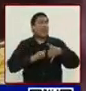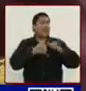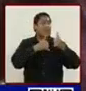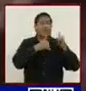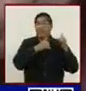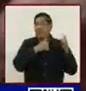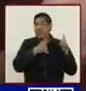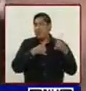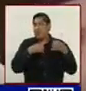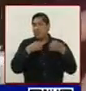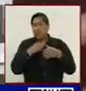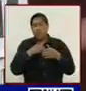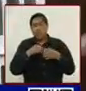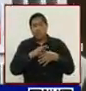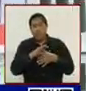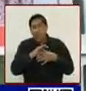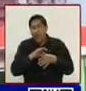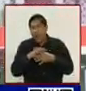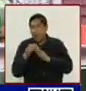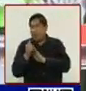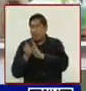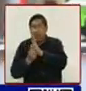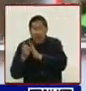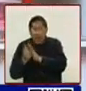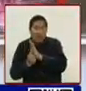con carnicerías, hay con abogados.